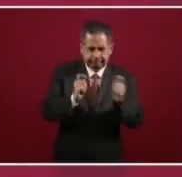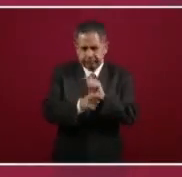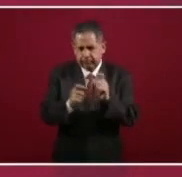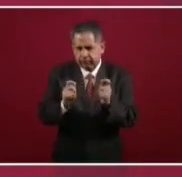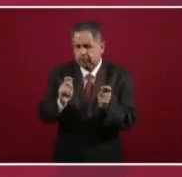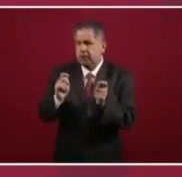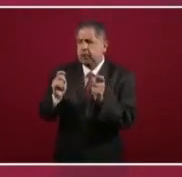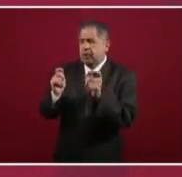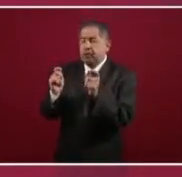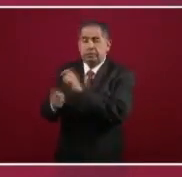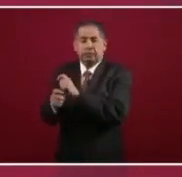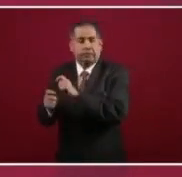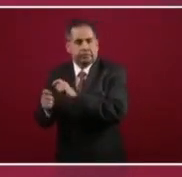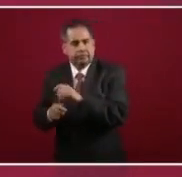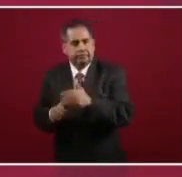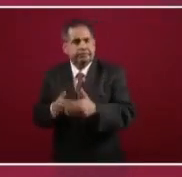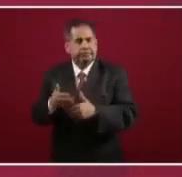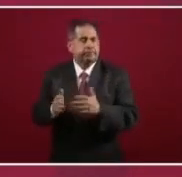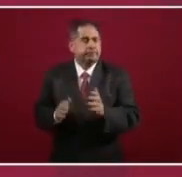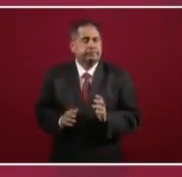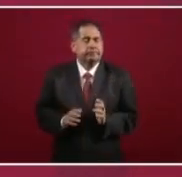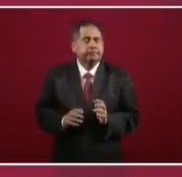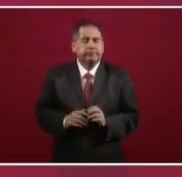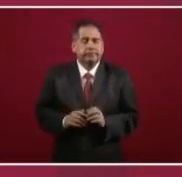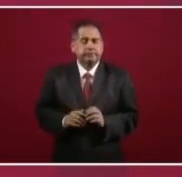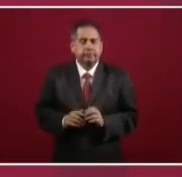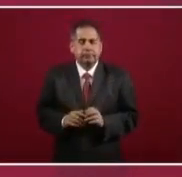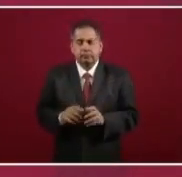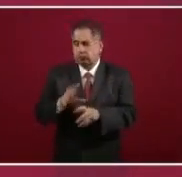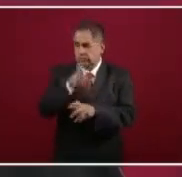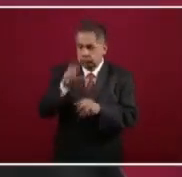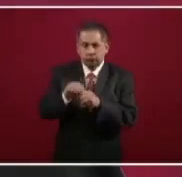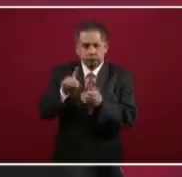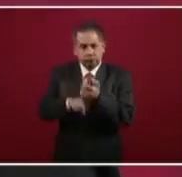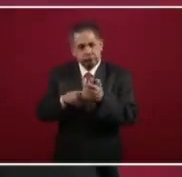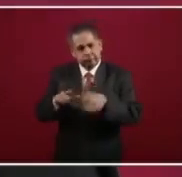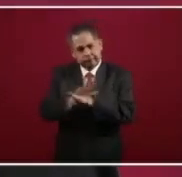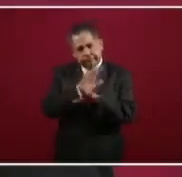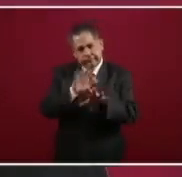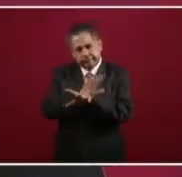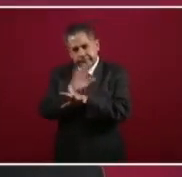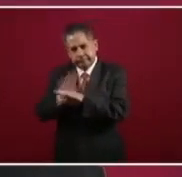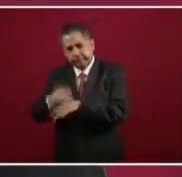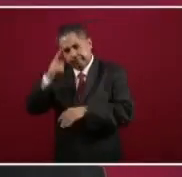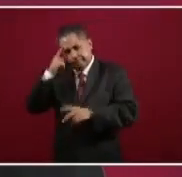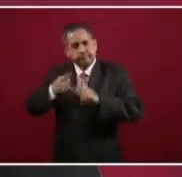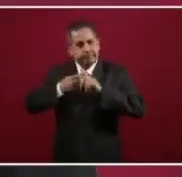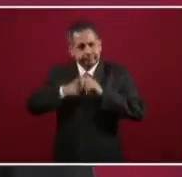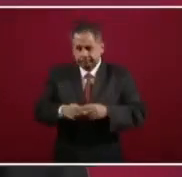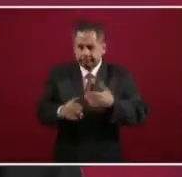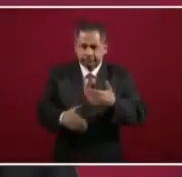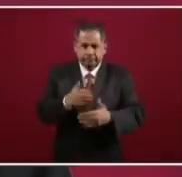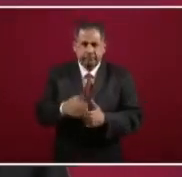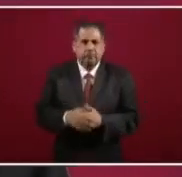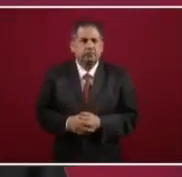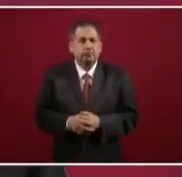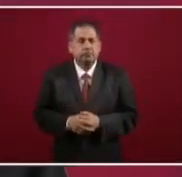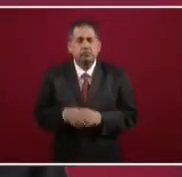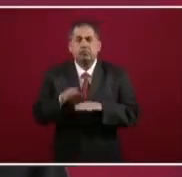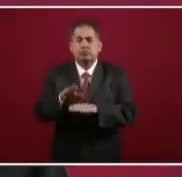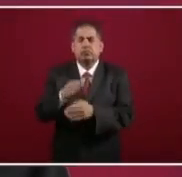él aplicar todos los cambios para iniciar una nueva etapa en materia